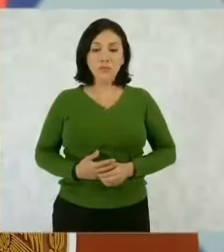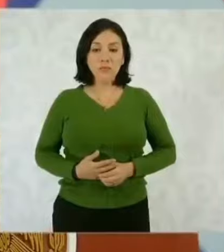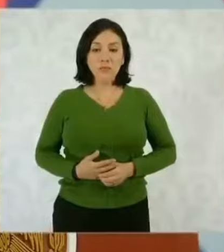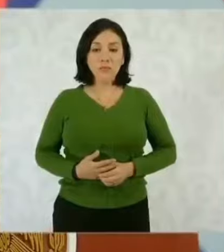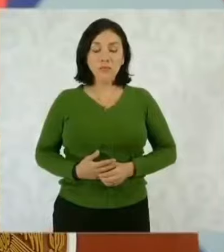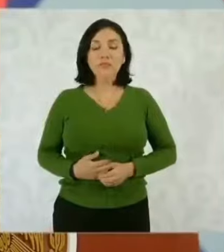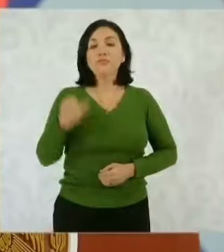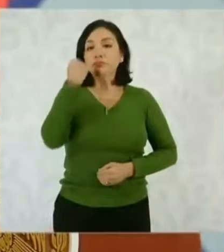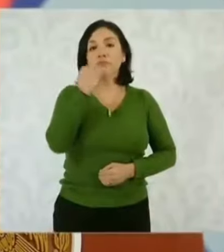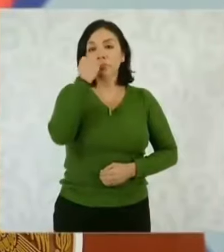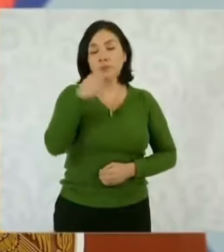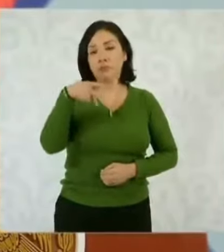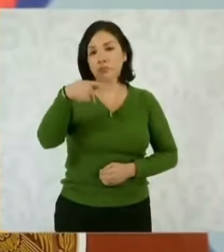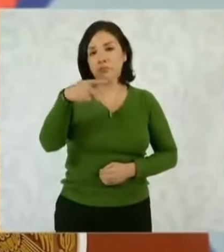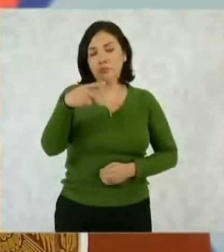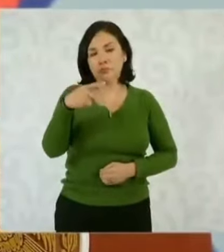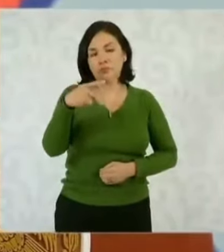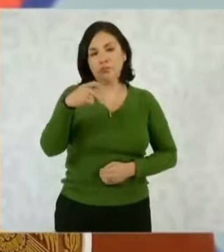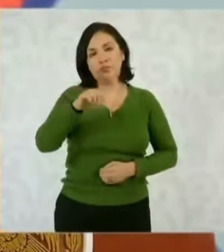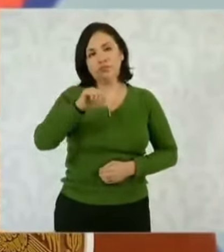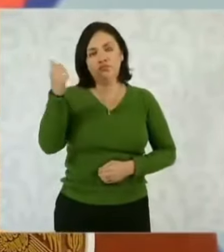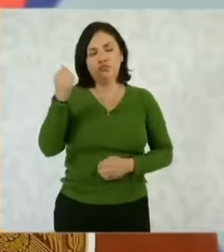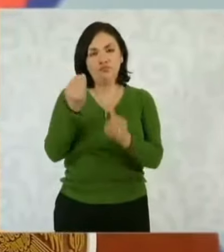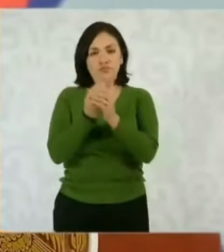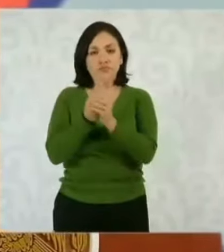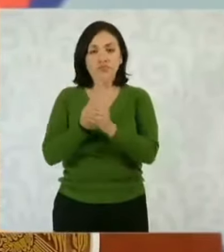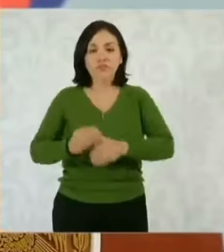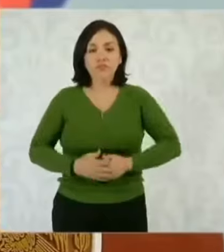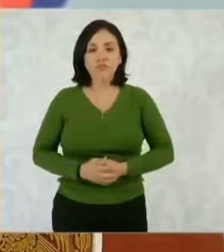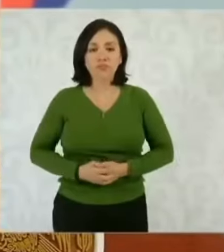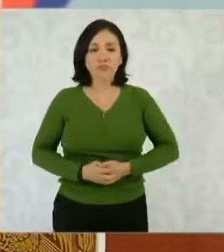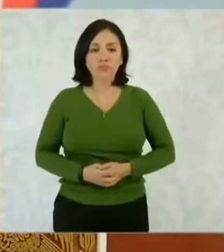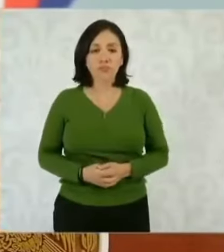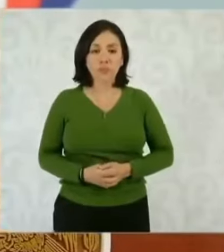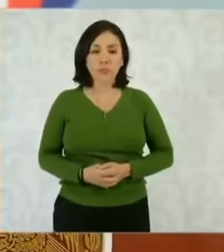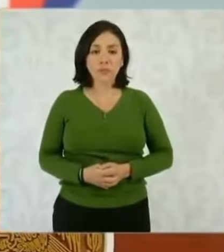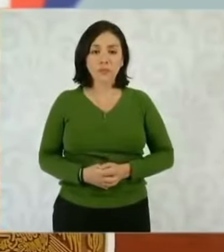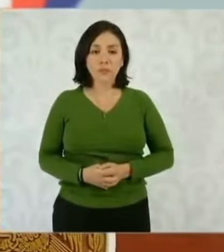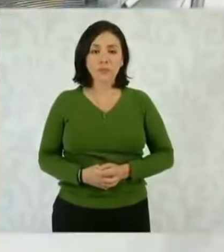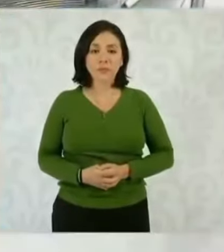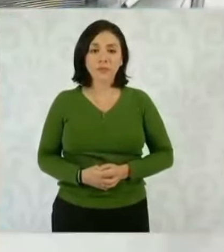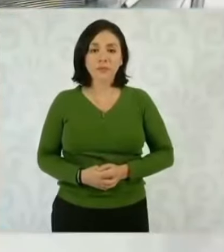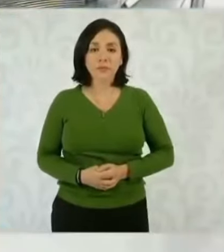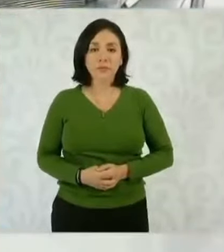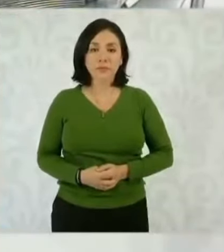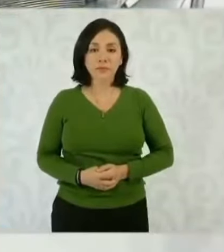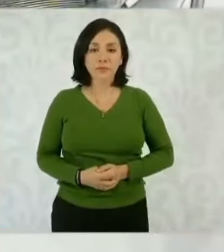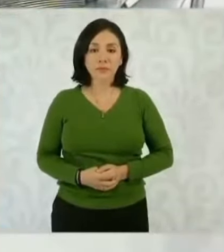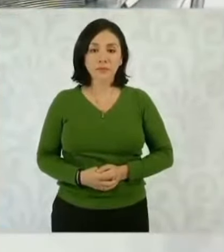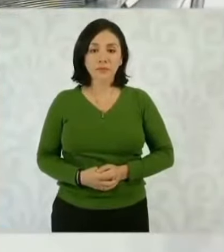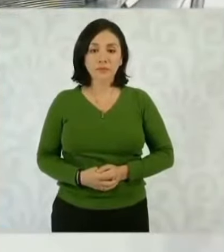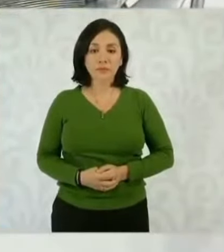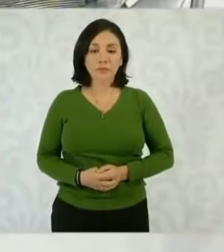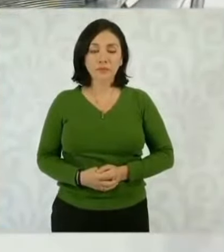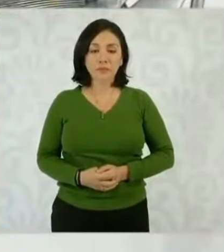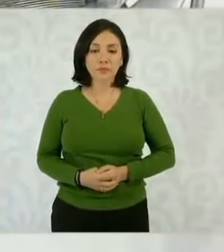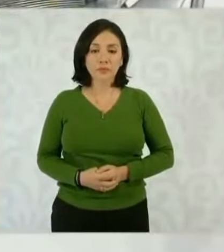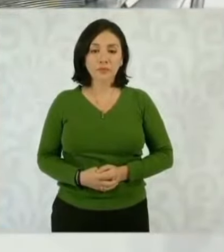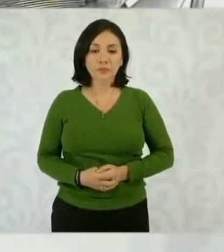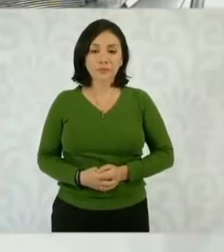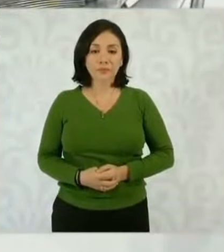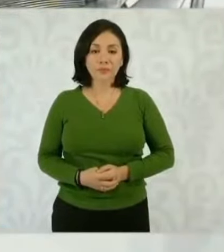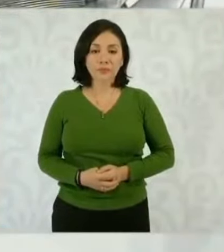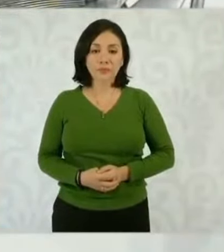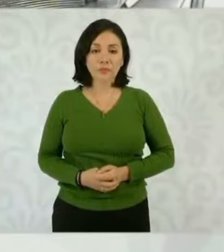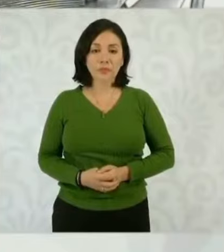te yutama viete kename rebite kayube pa maineni kename ta niu ki ya kra ya re Rari ta uki sika te pe yurie